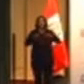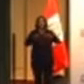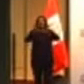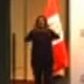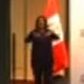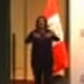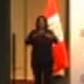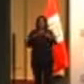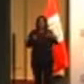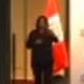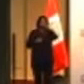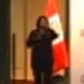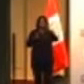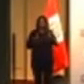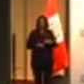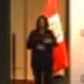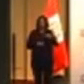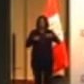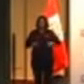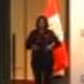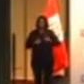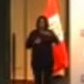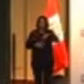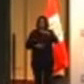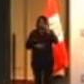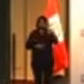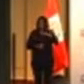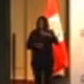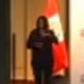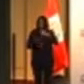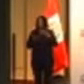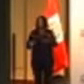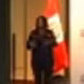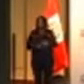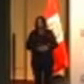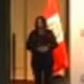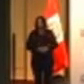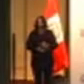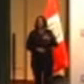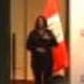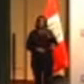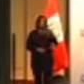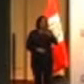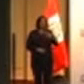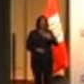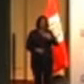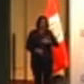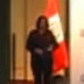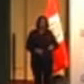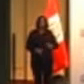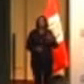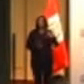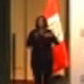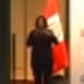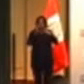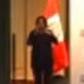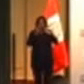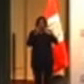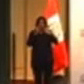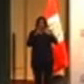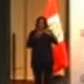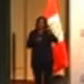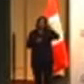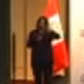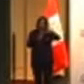muchos peruanos que han vivido acá y que han estudiado acá. Digo por mis hijas que cuando las lágrimas se les caen al